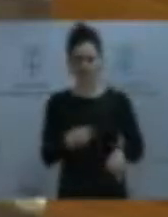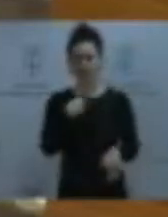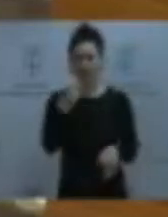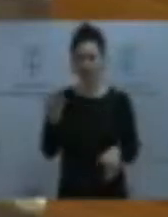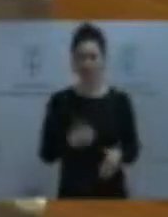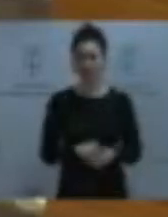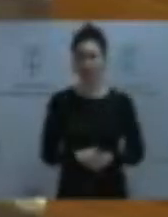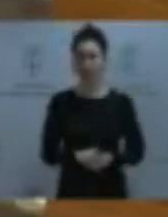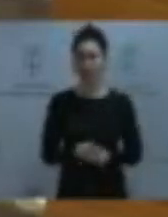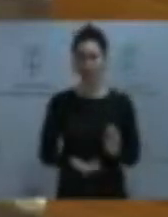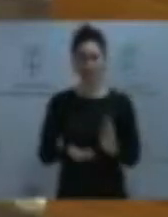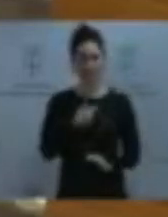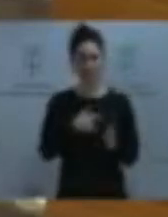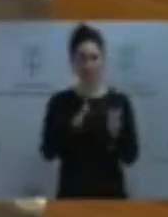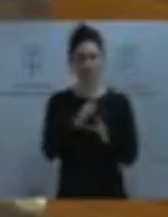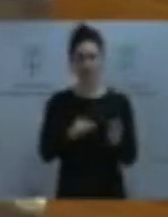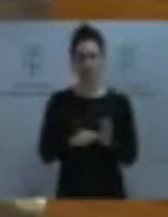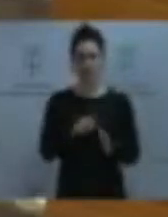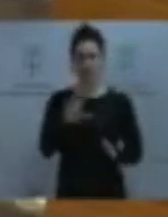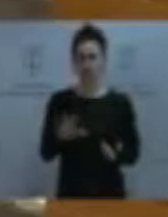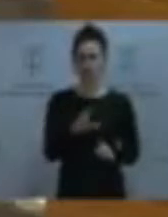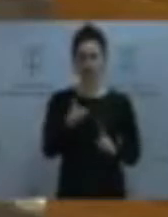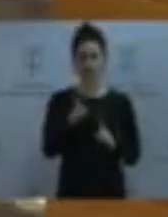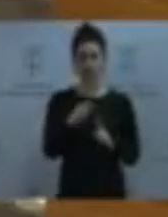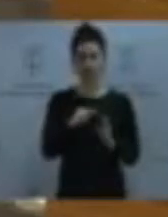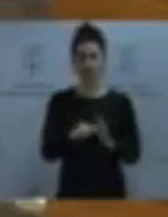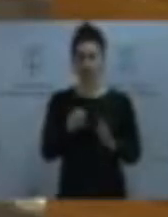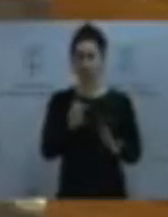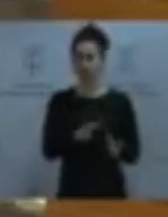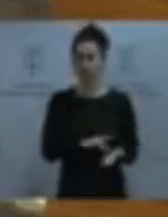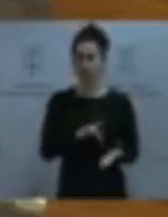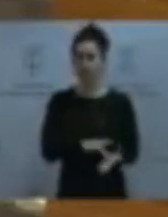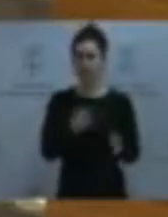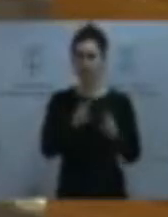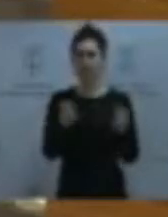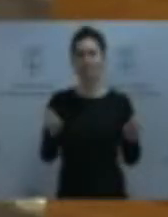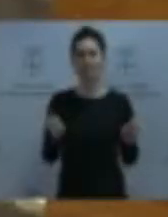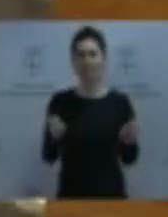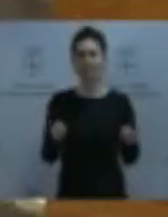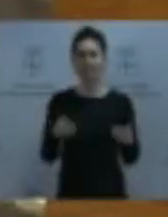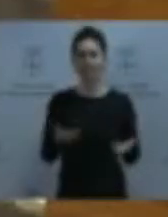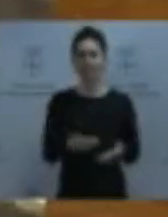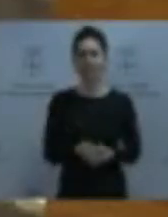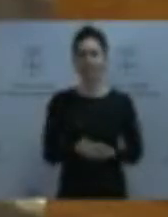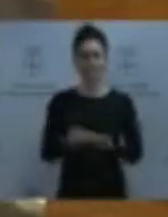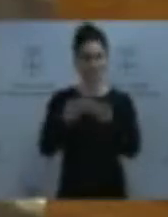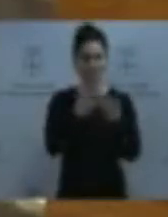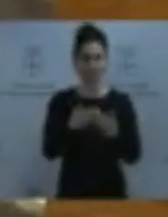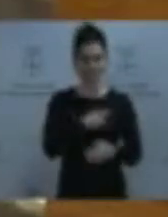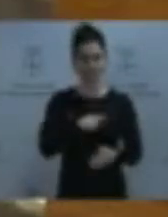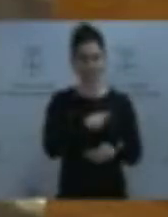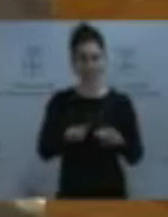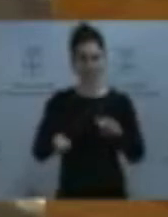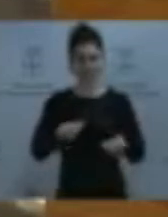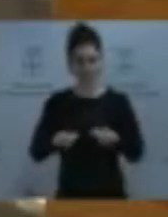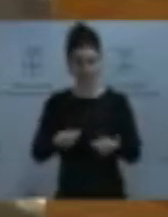2005 y en mayo de 2013 el asunto había sido también estudiado por la Comisión del Mercado de las Telecomunicaciones y